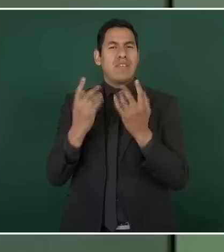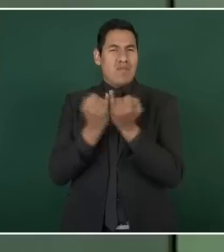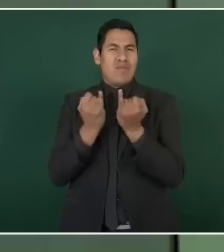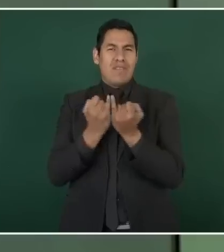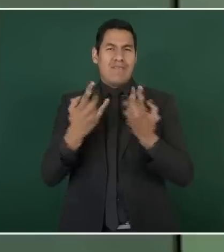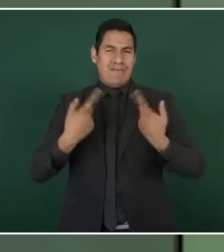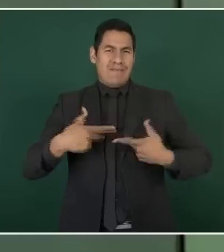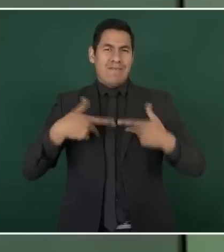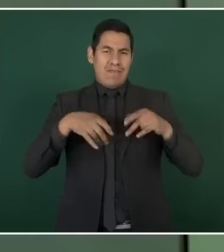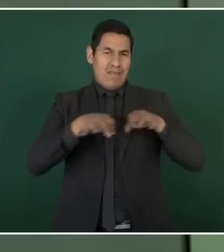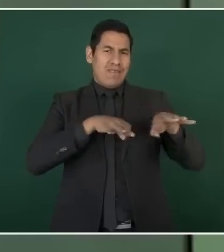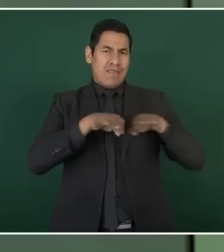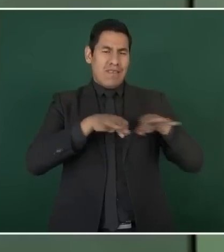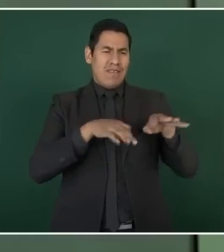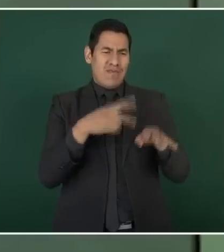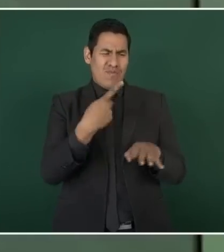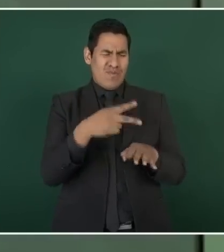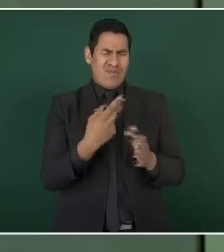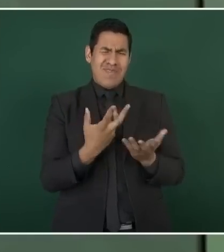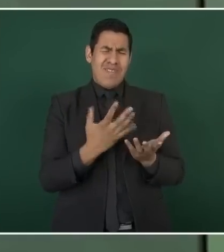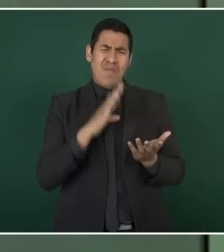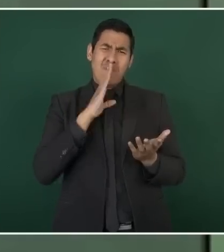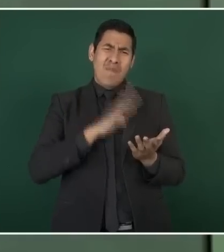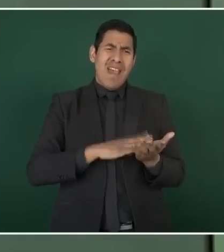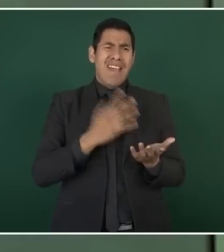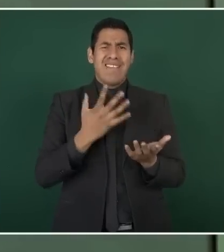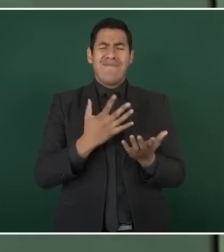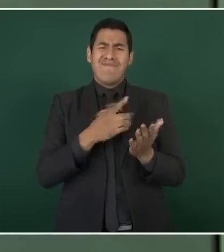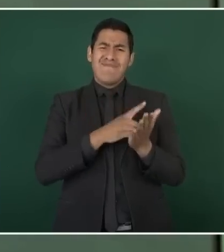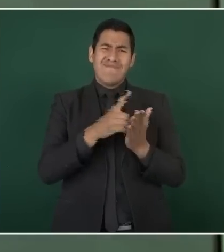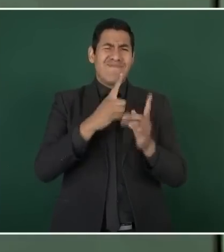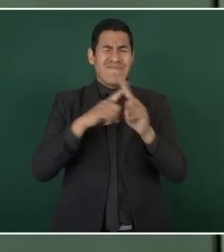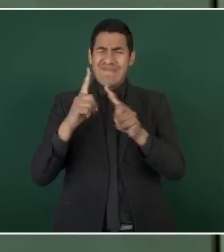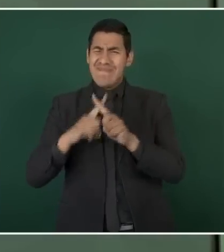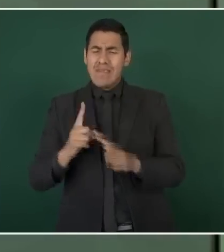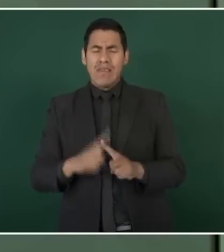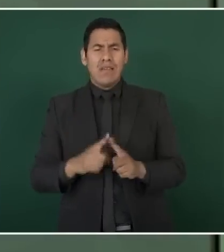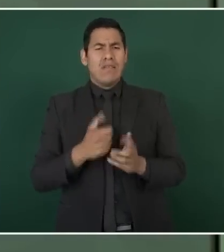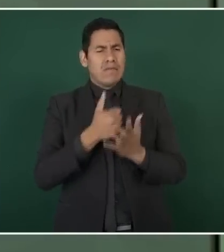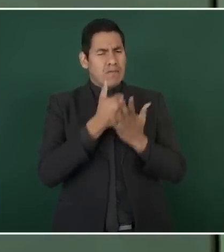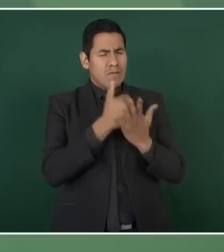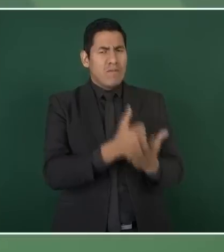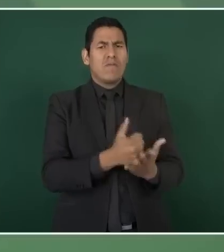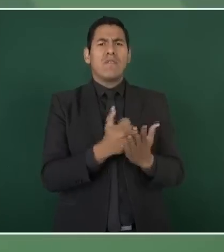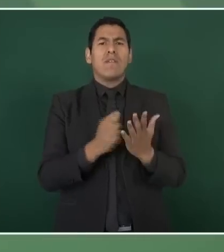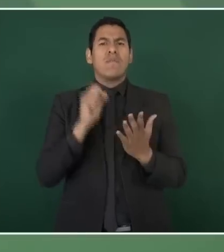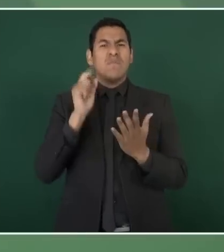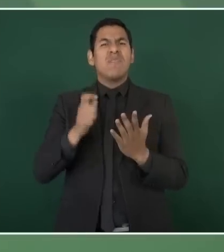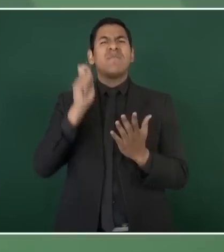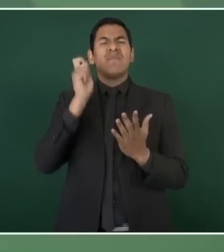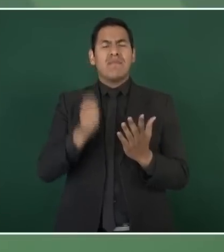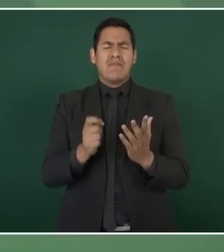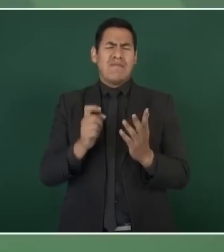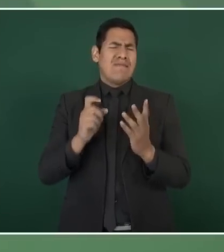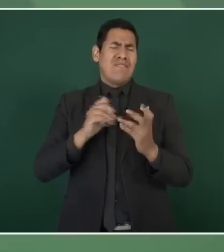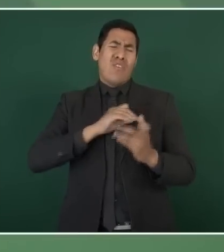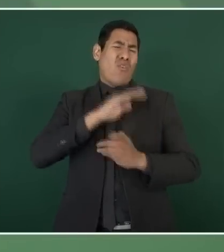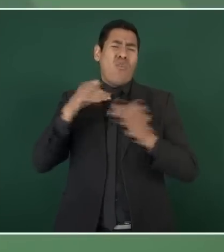obreros y en todo lo que tiene que ver con la justicia